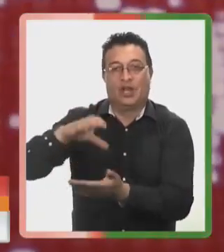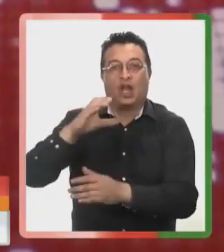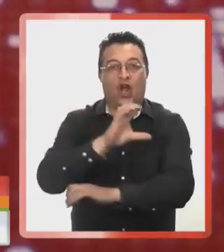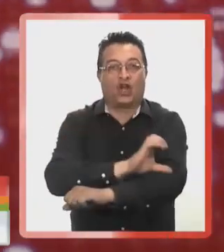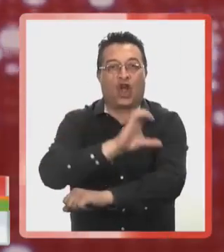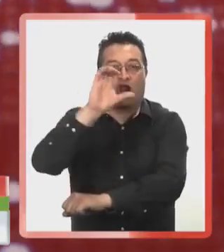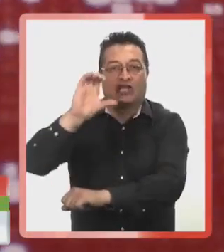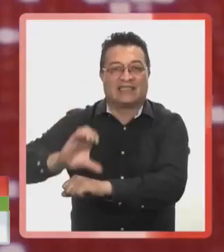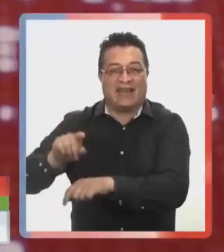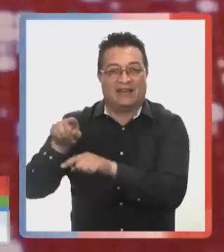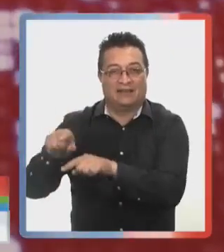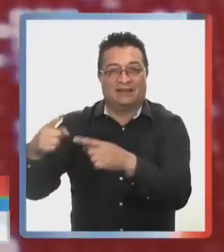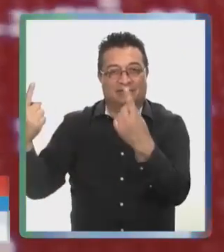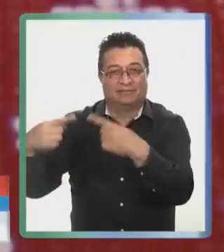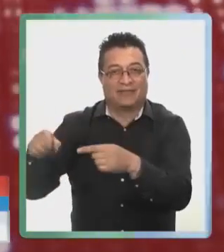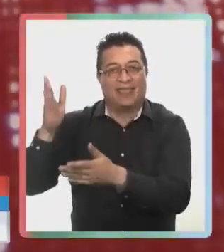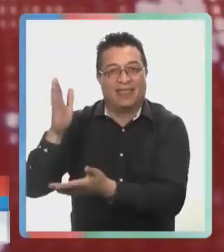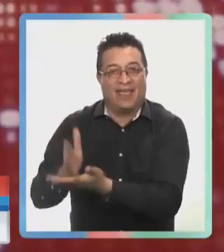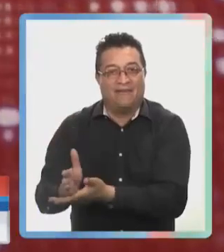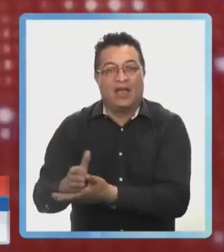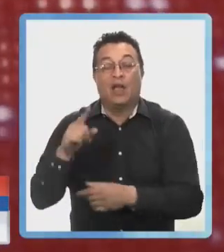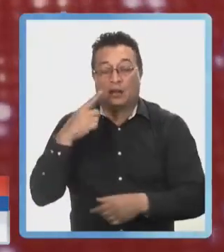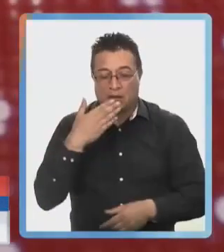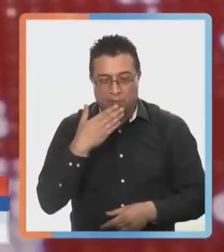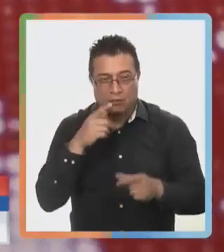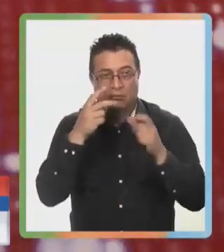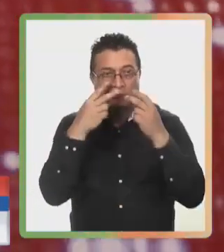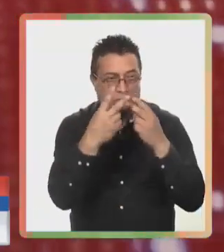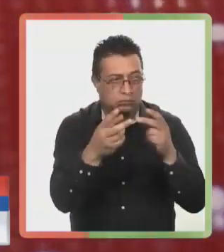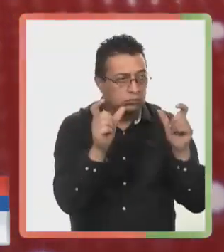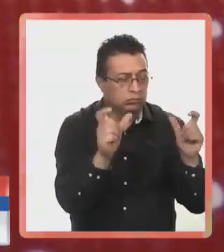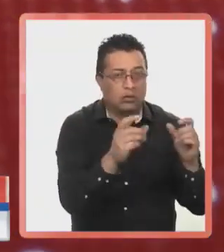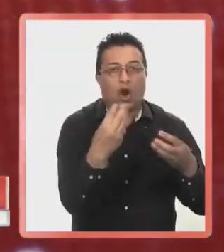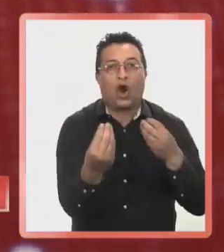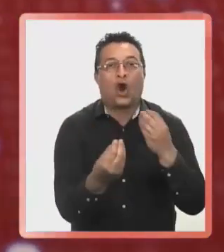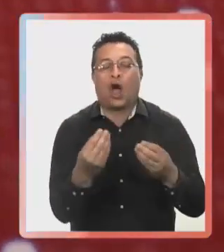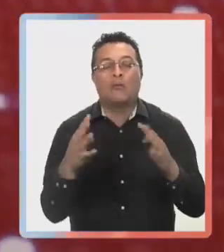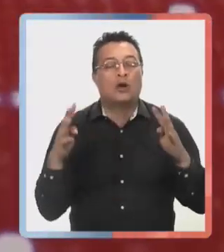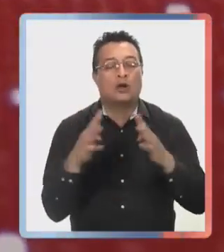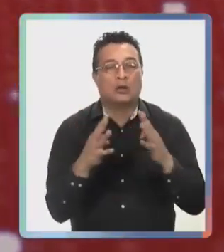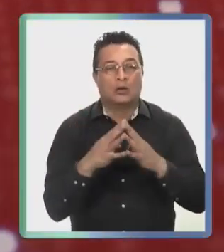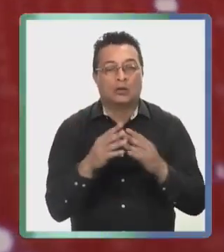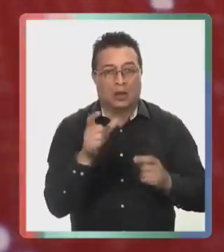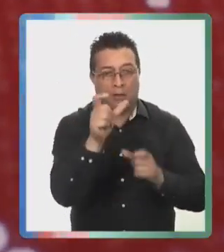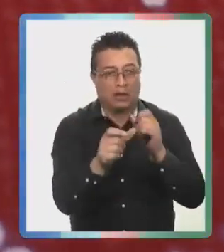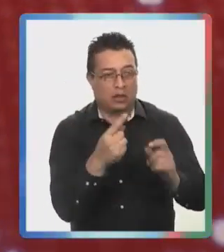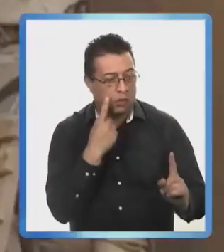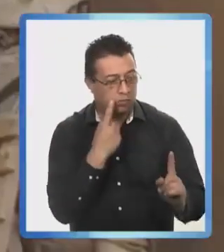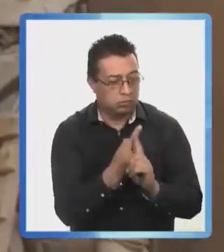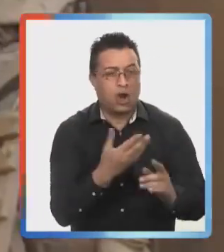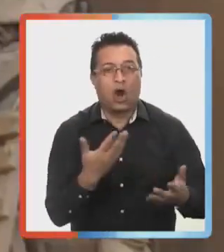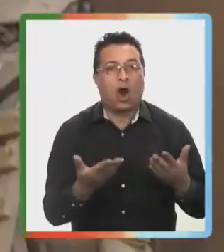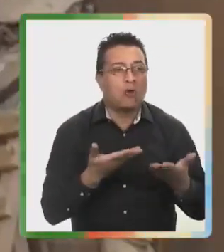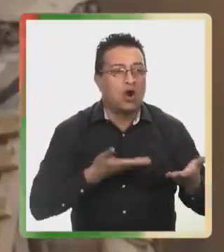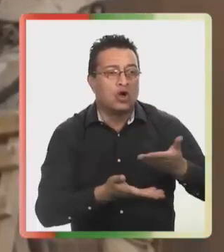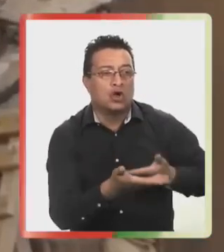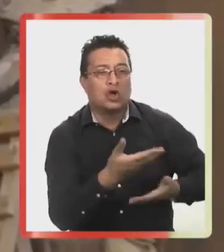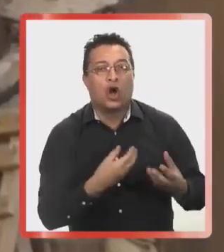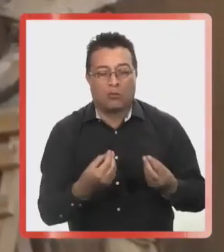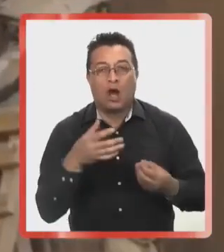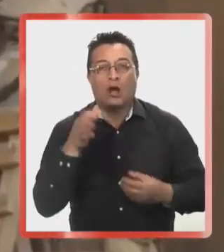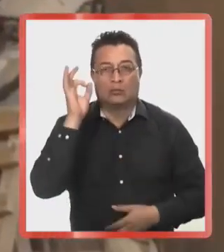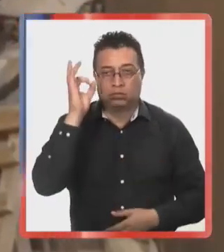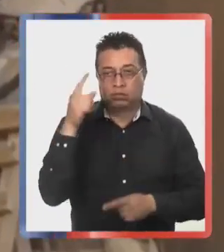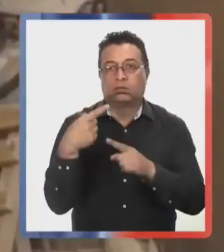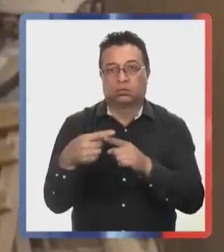complejo fronterizo de Colchane. Estamos también monitoreando cómo será el trato de los uniformados hacia nuestra gente, pero hemos